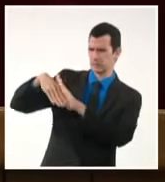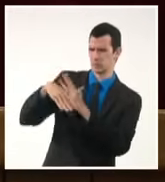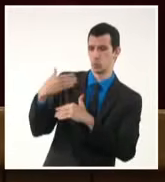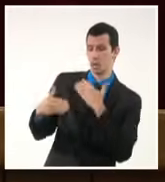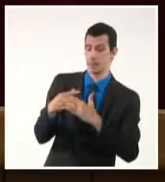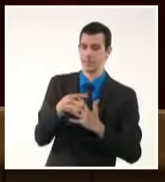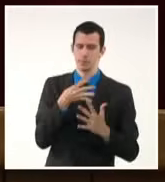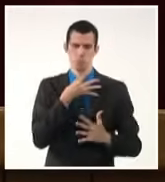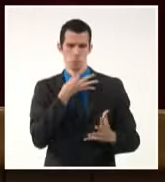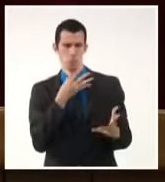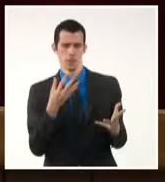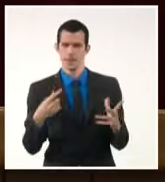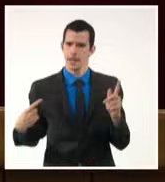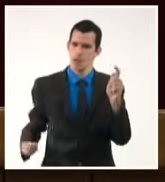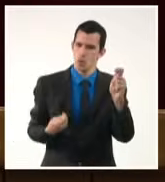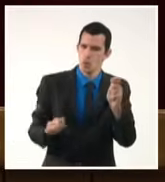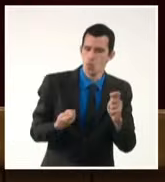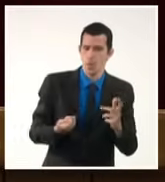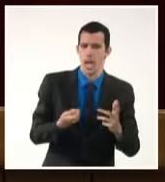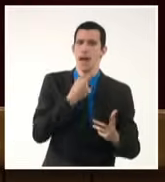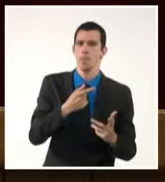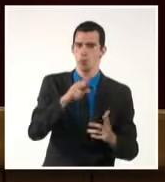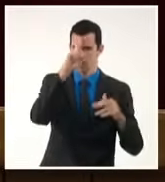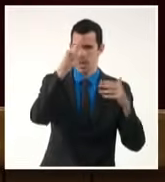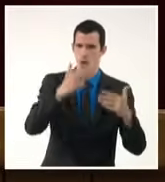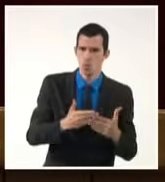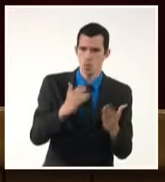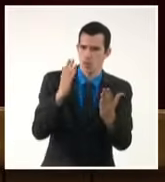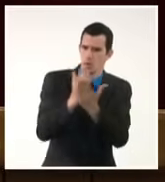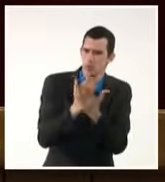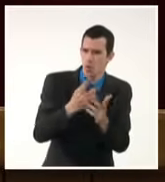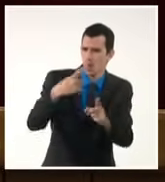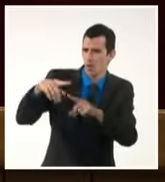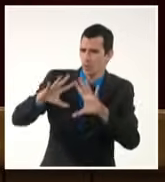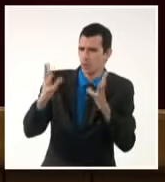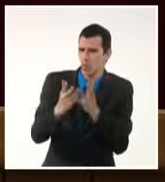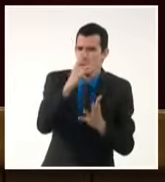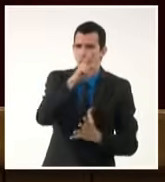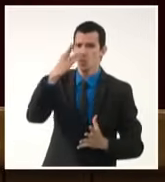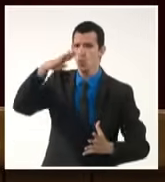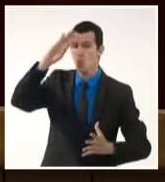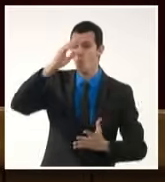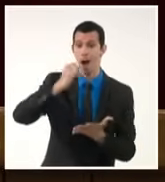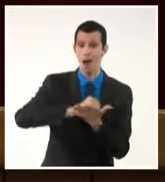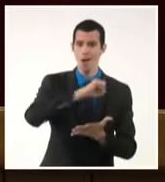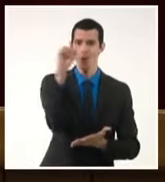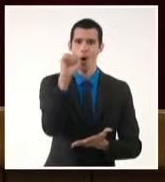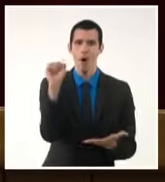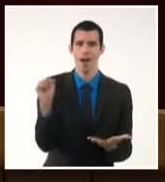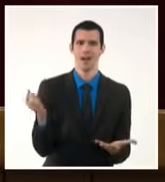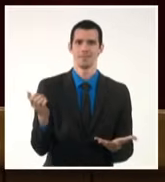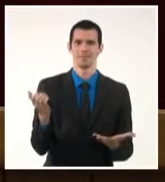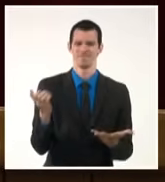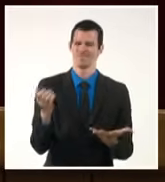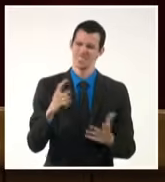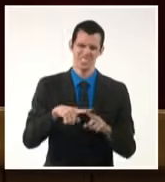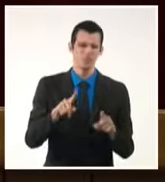por preservar las conquistas sociales y la muy poca y a veces nula disponibilidad de